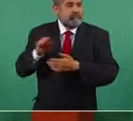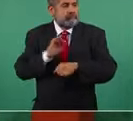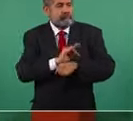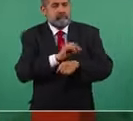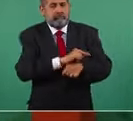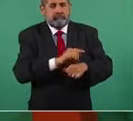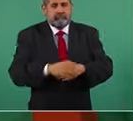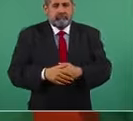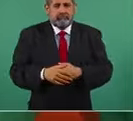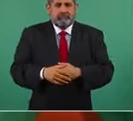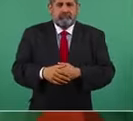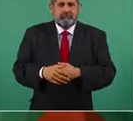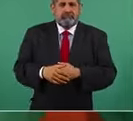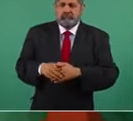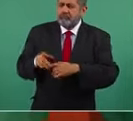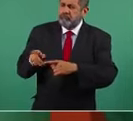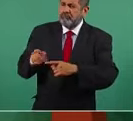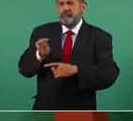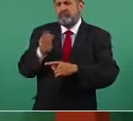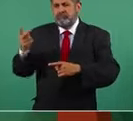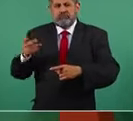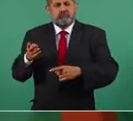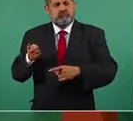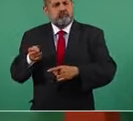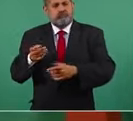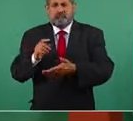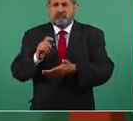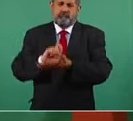no grandes escritores, buenos escritores.